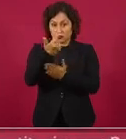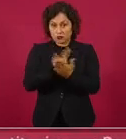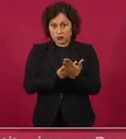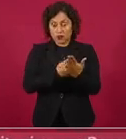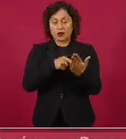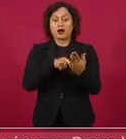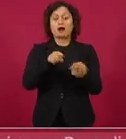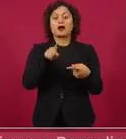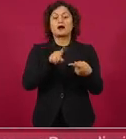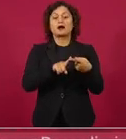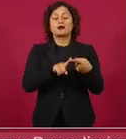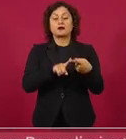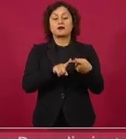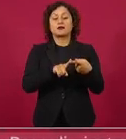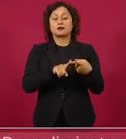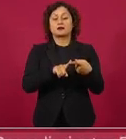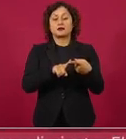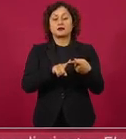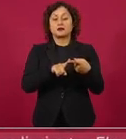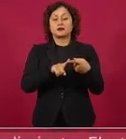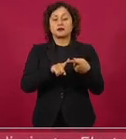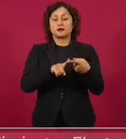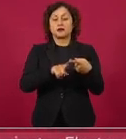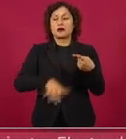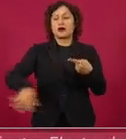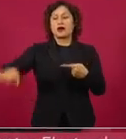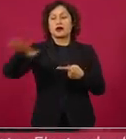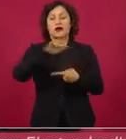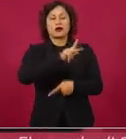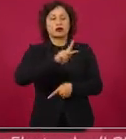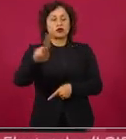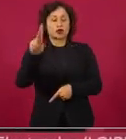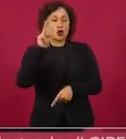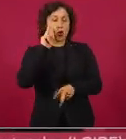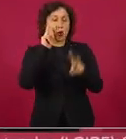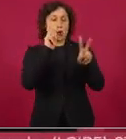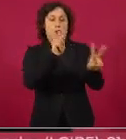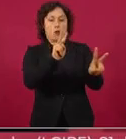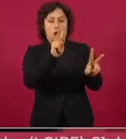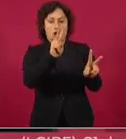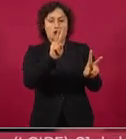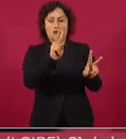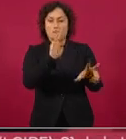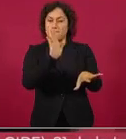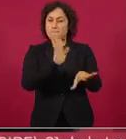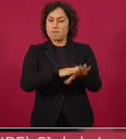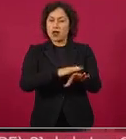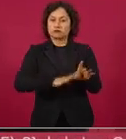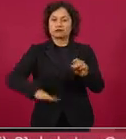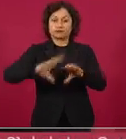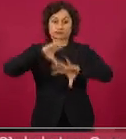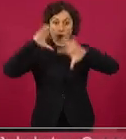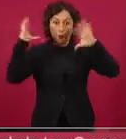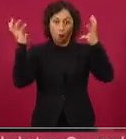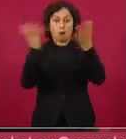en audiencia de lo más visto en el mundo.